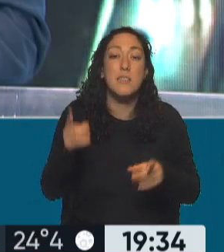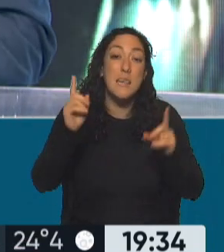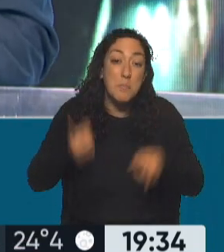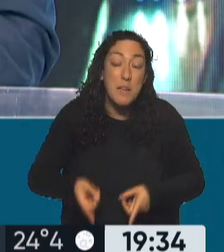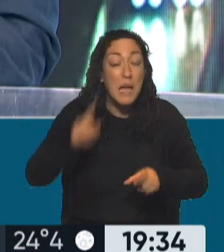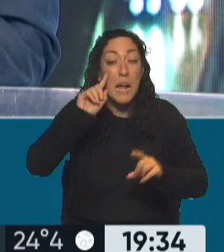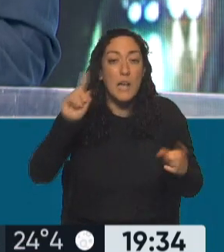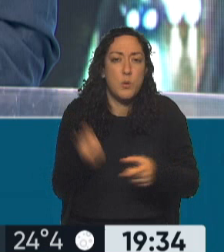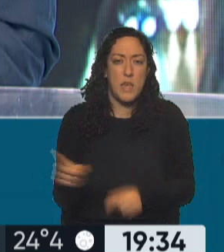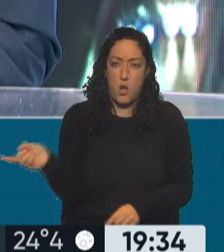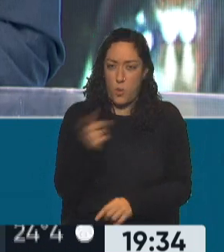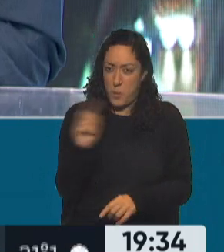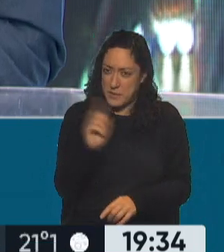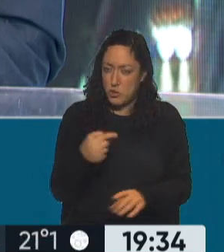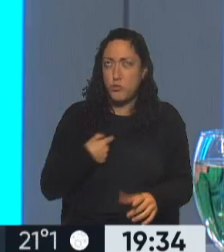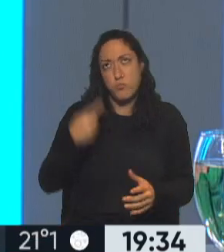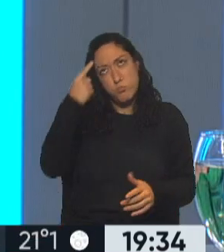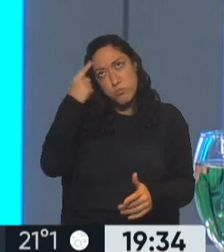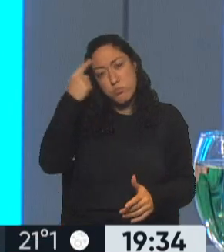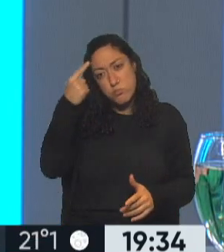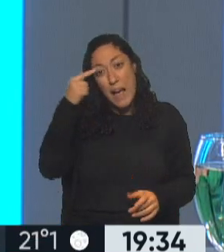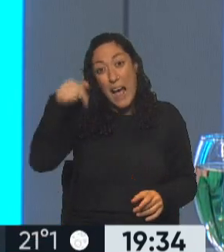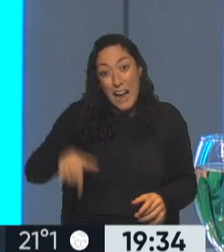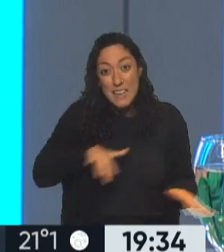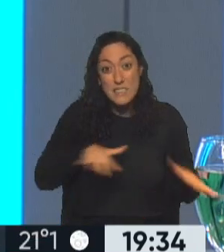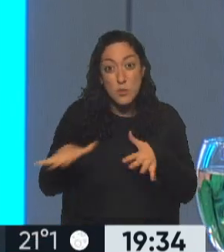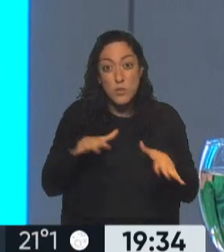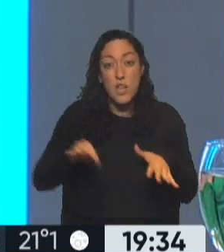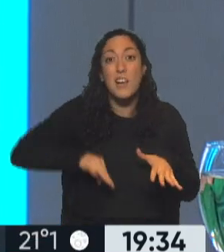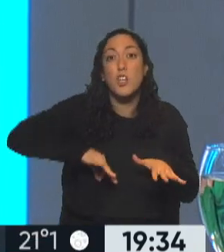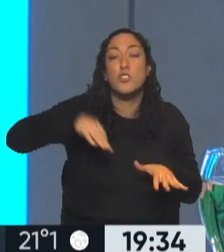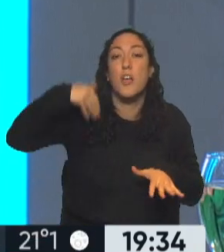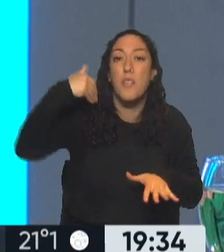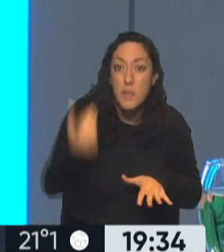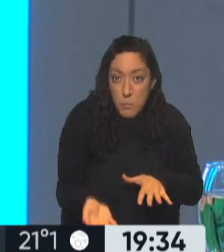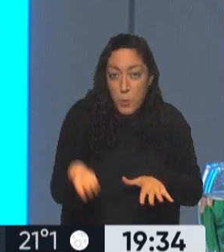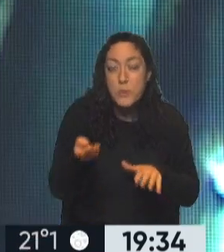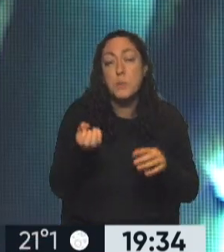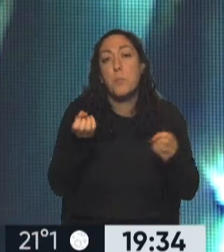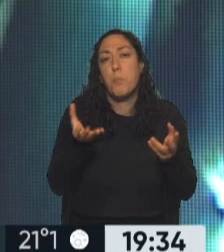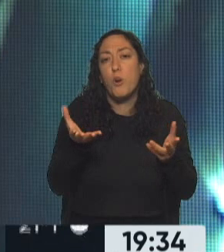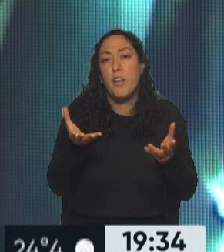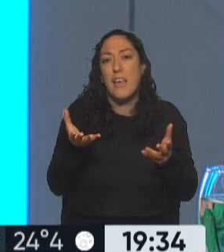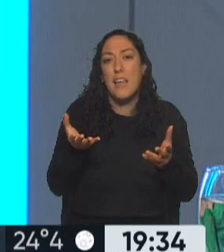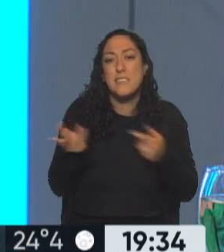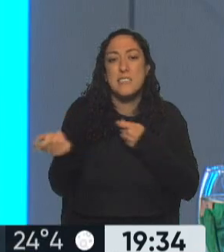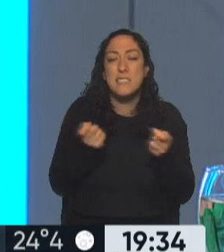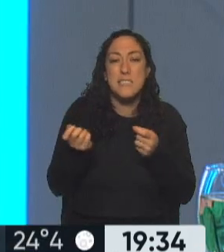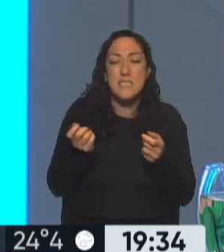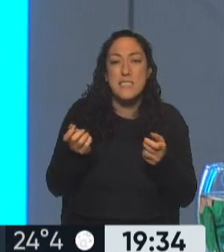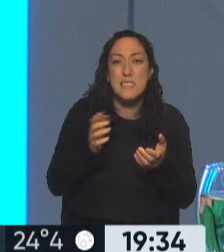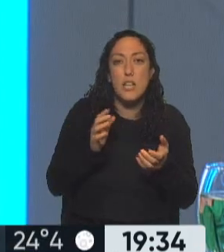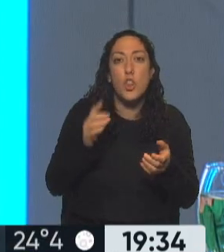tampoco, leyendo tu nota me quedé pensando en algo, que acá ese fenómeno haya llegado unos anitos después, que tuvo que ver con lo bien que se contuvo esa crisis internacional